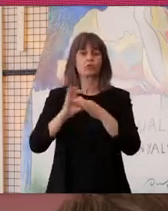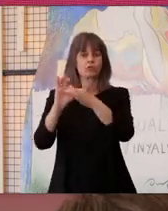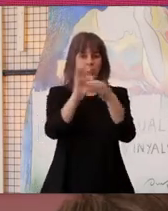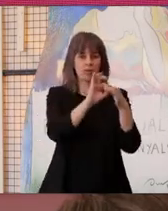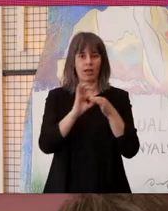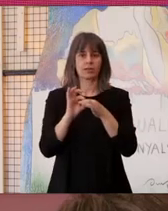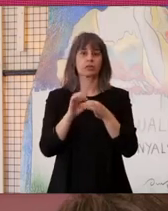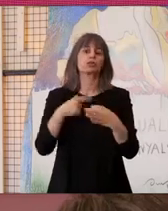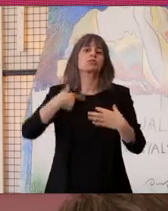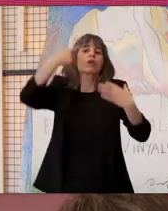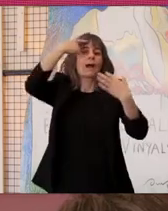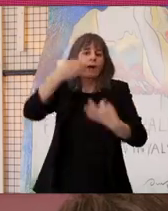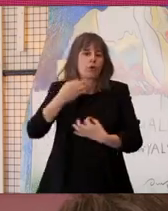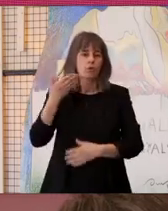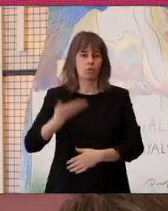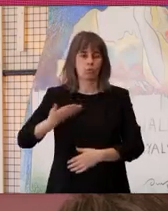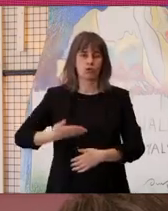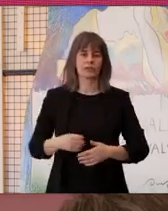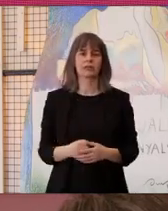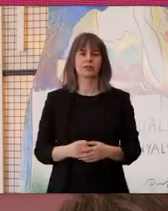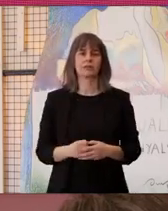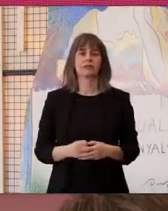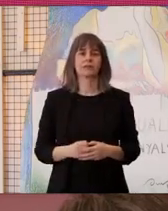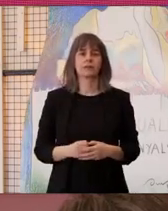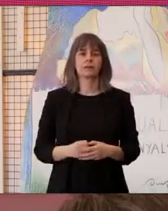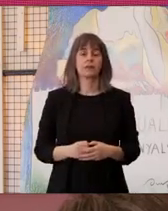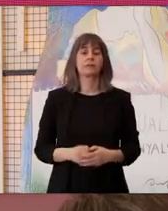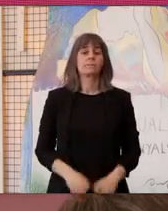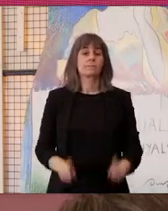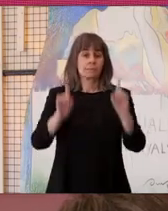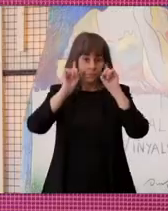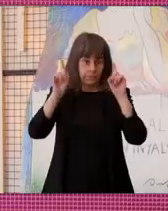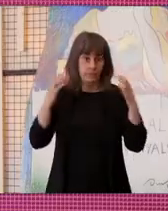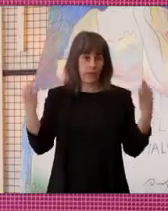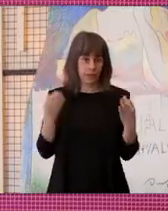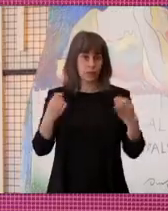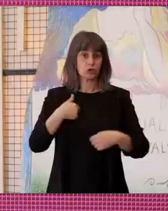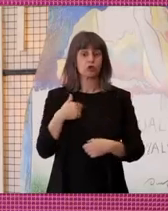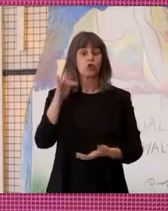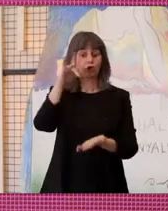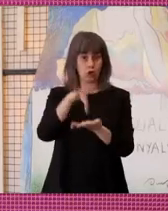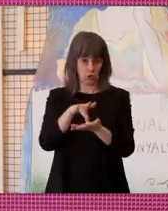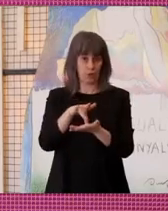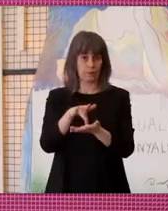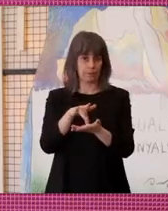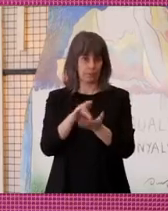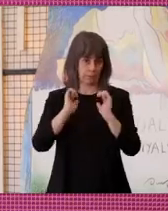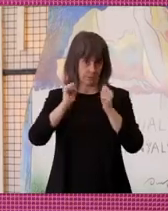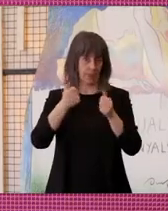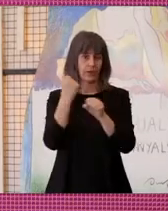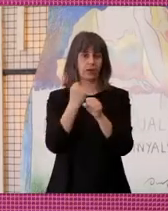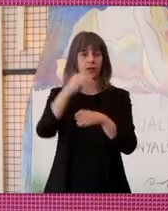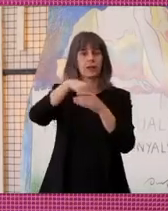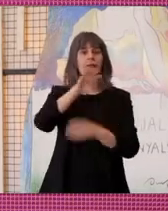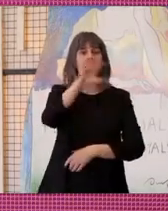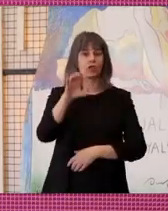yo creo muy importante El caso es que yo llegué a Naciones Unidas y vi Bueno